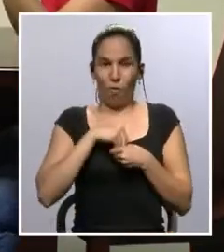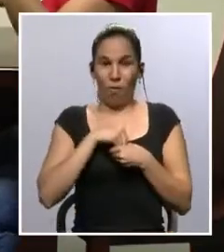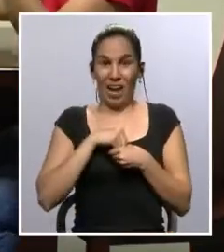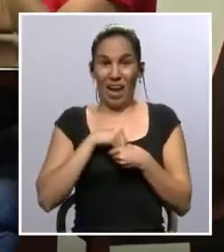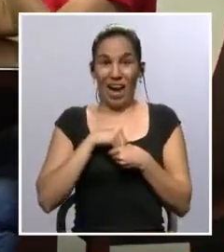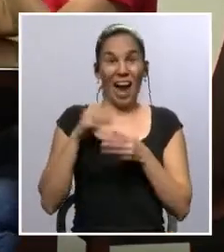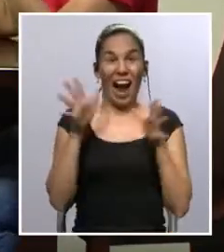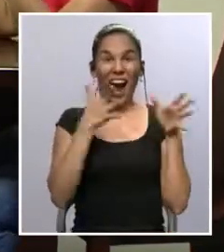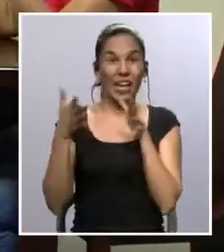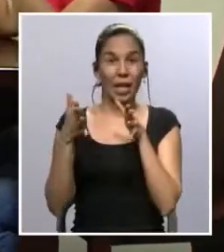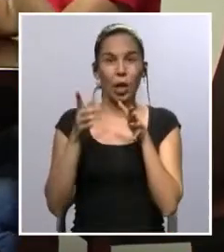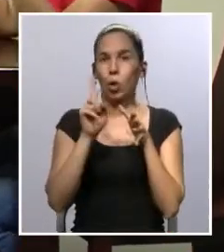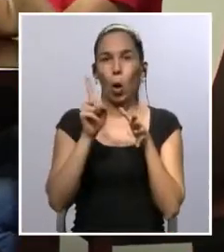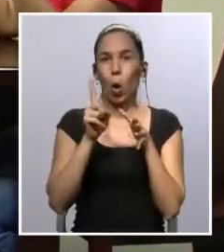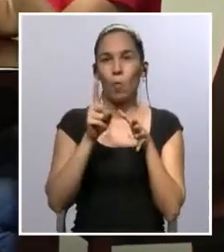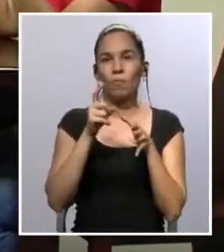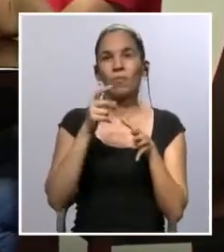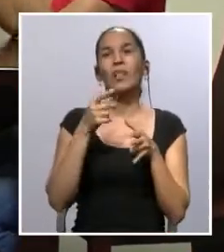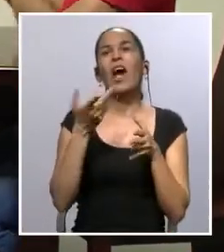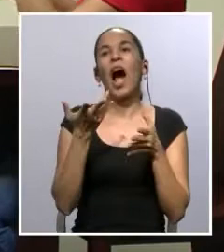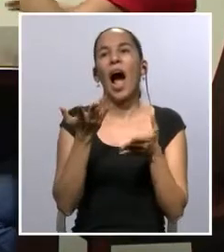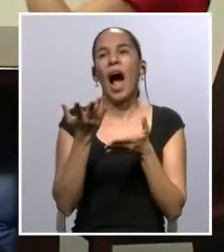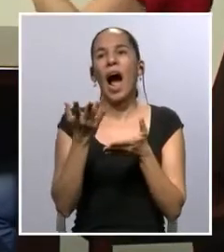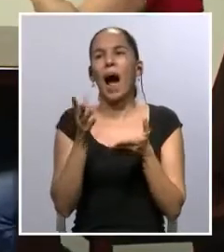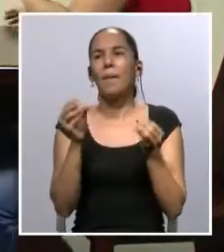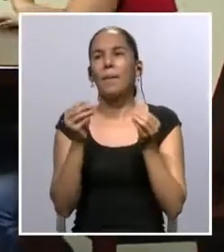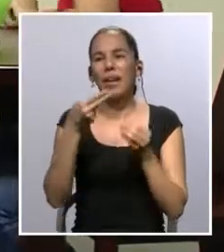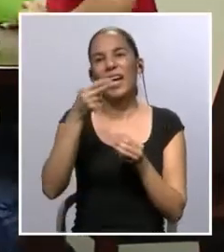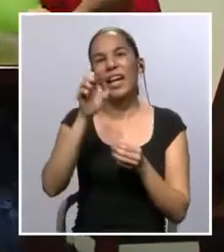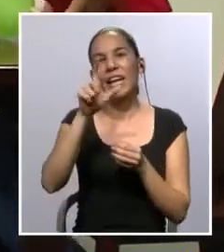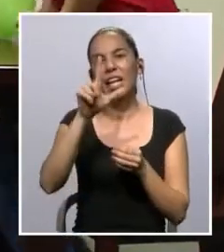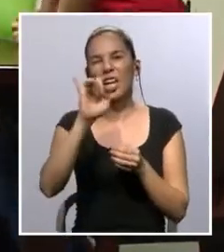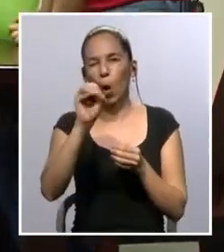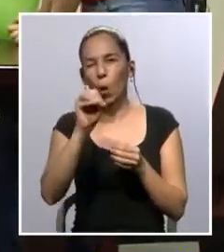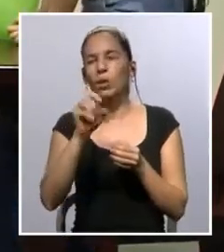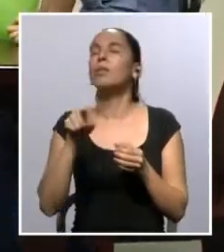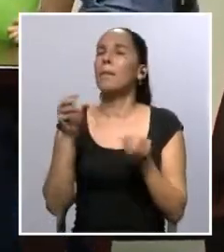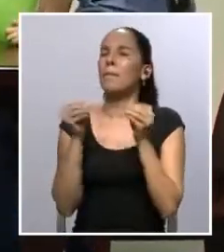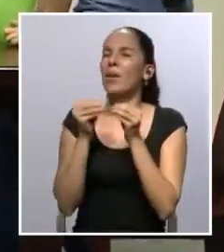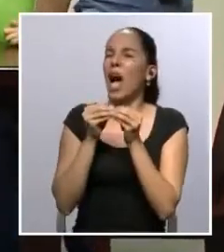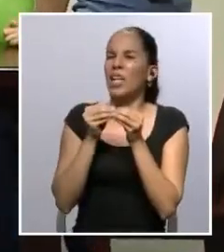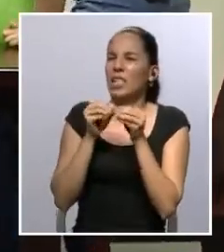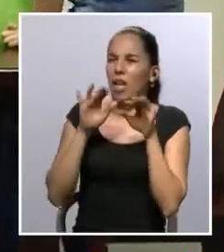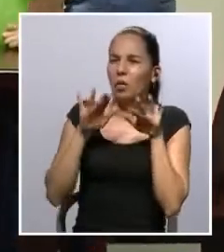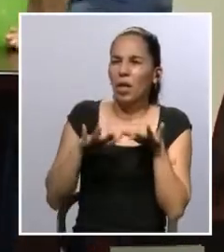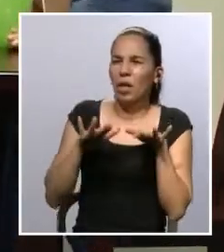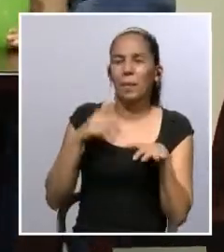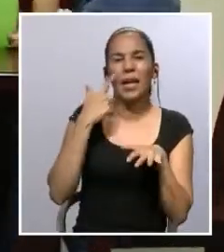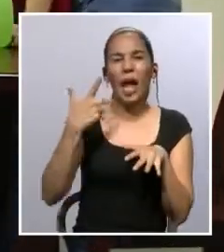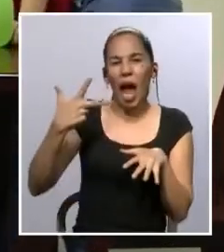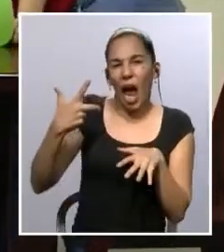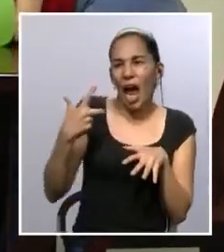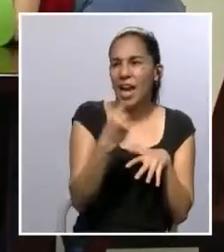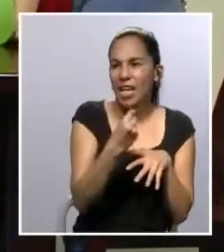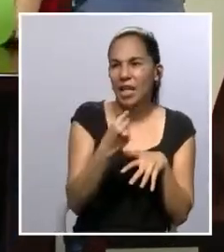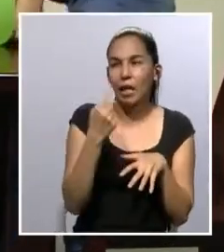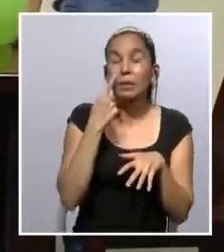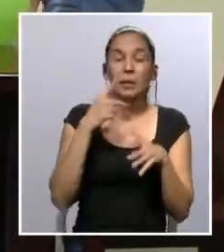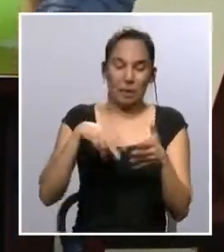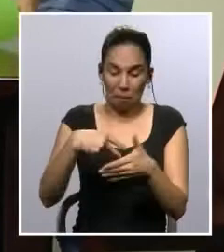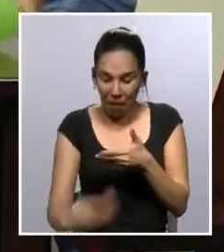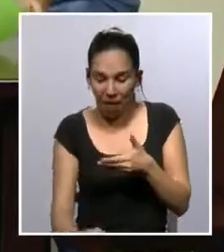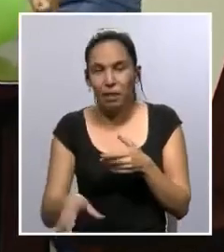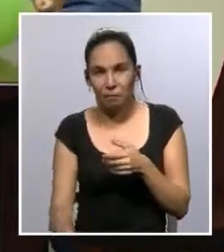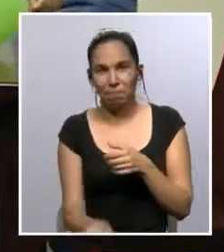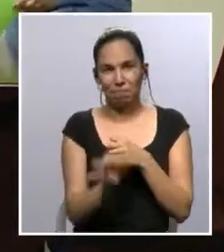helio. Llenarlo de un elemento más ligero. Ocupo una de las jeringas. Aquí está, yo se la alcanzo. Ay, Dios mío. Okay.